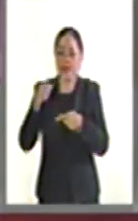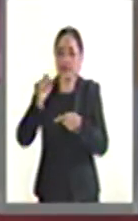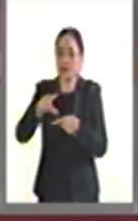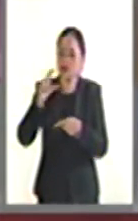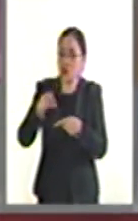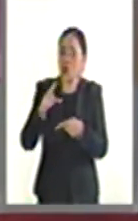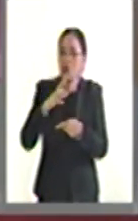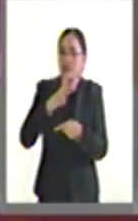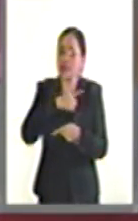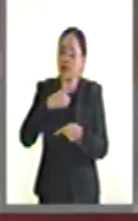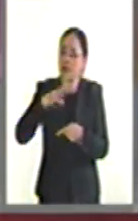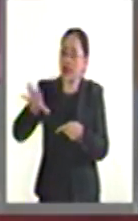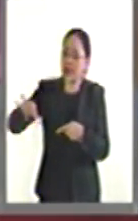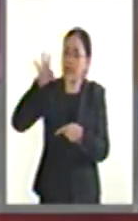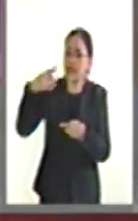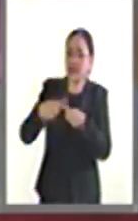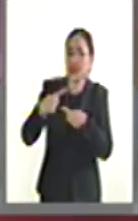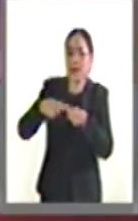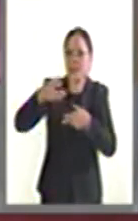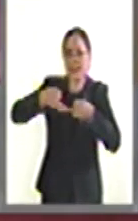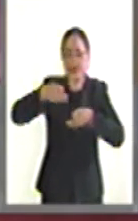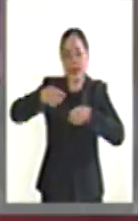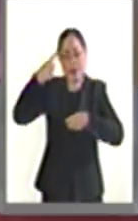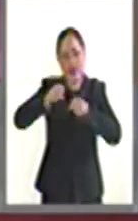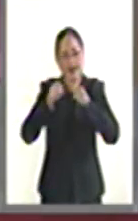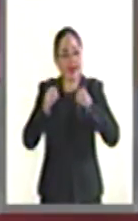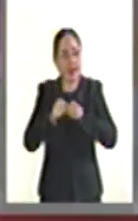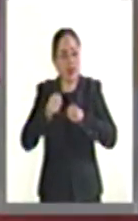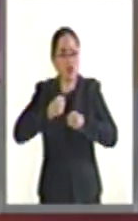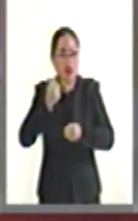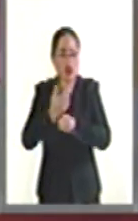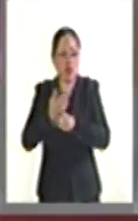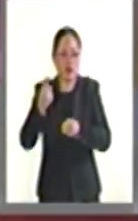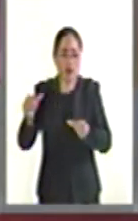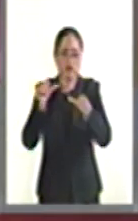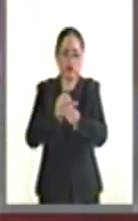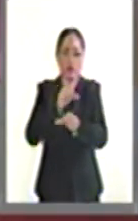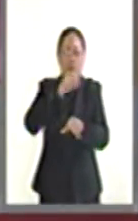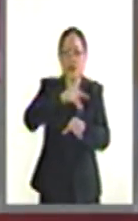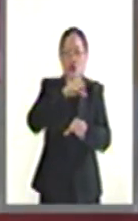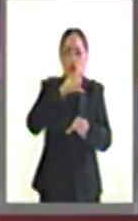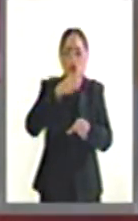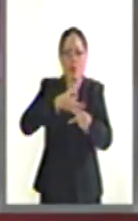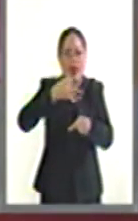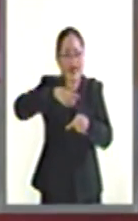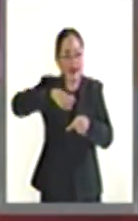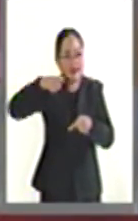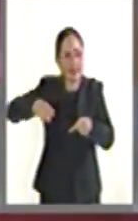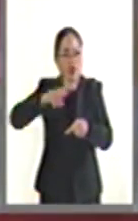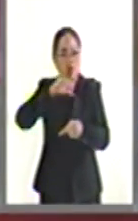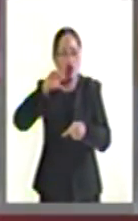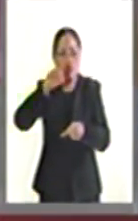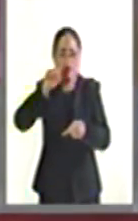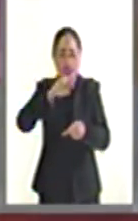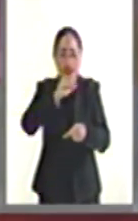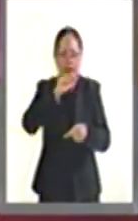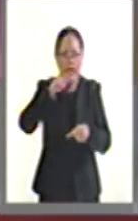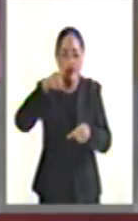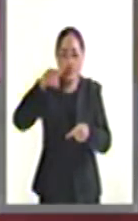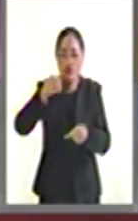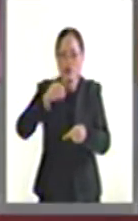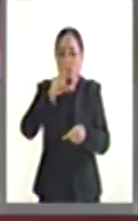elegir al magistrado electoral de la Sala Superior que sustituyera al magistrado José Alejandro Luna